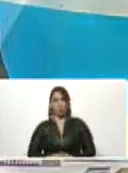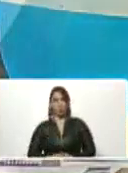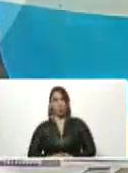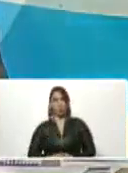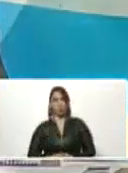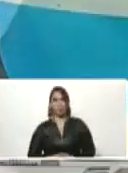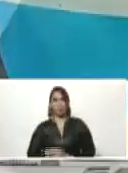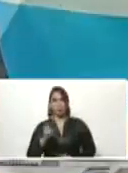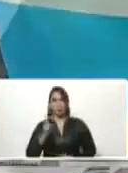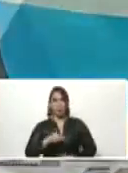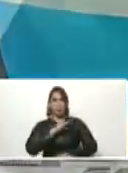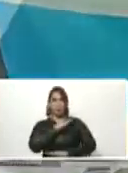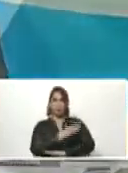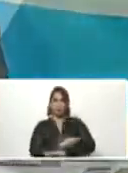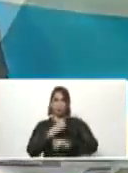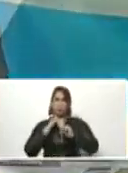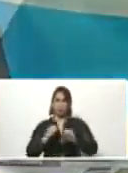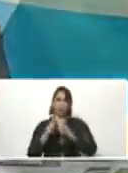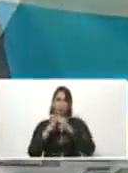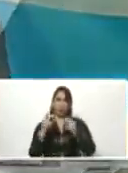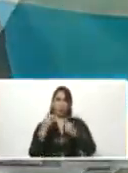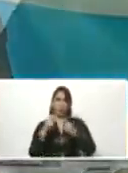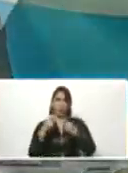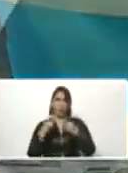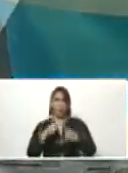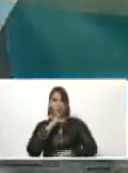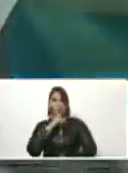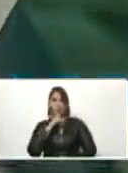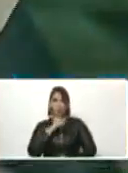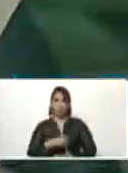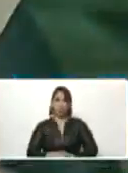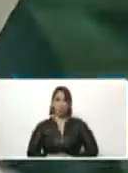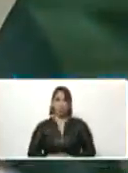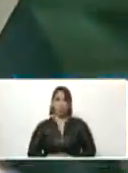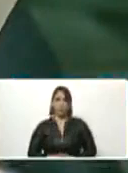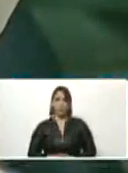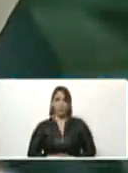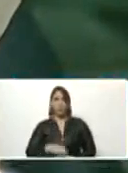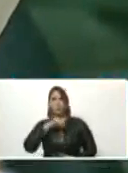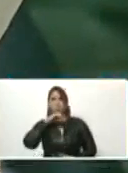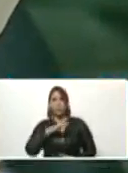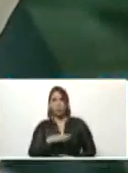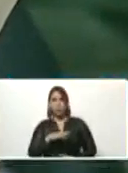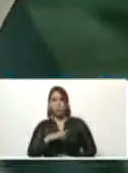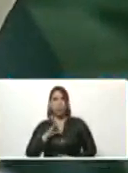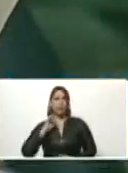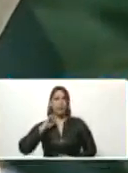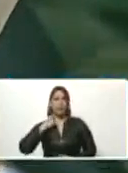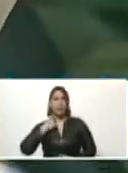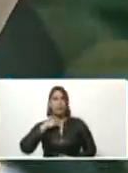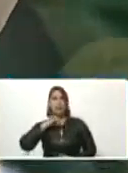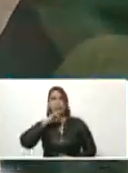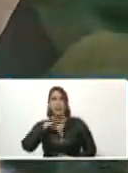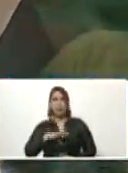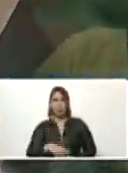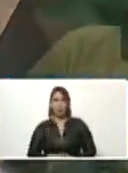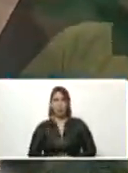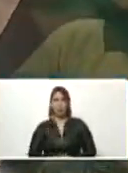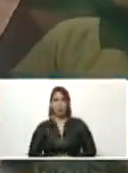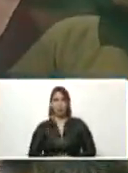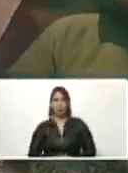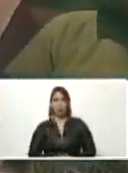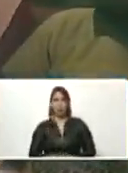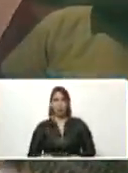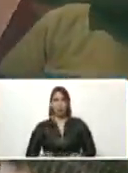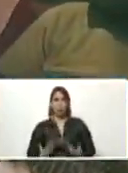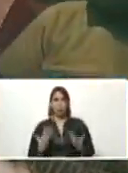su aliento en todas las adversidades, la historia antigua, llena de